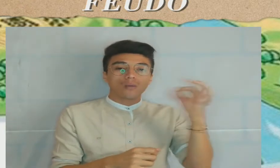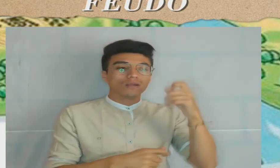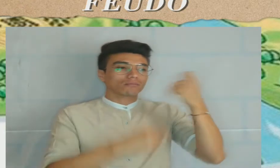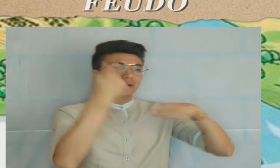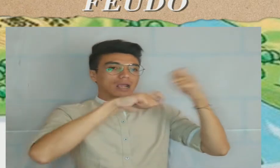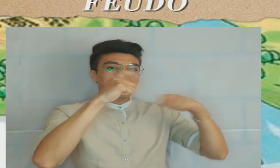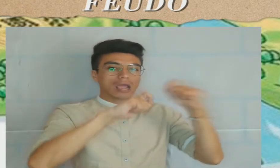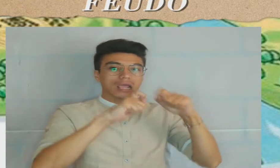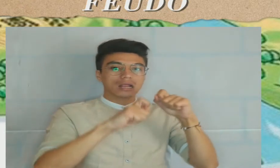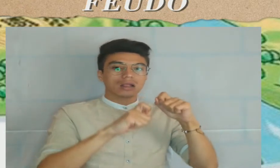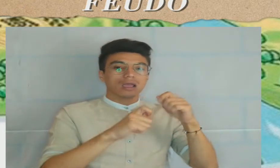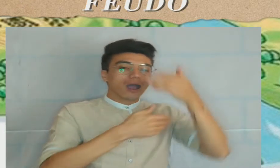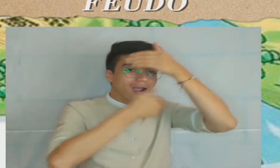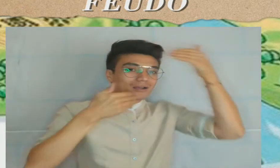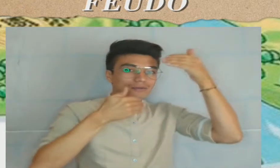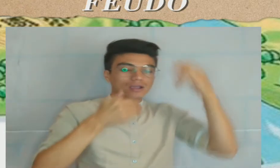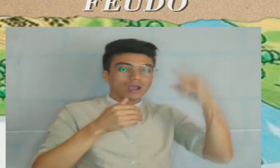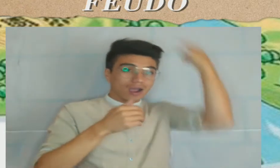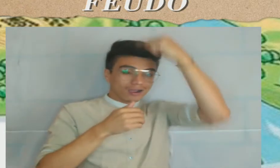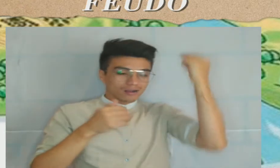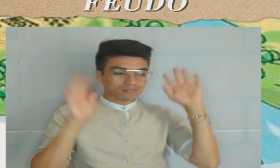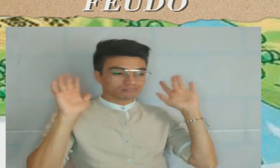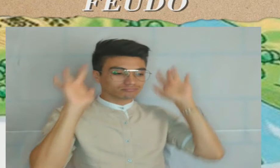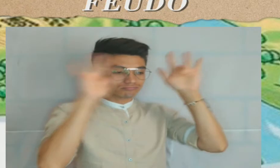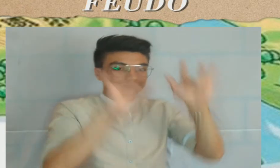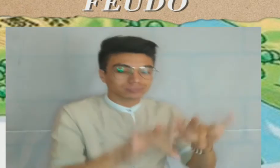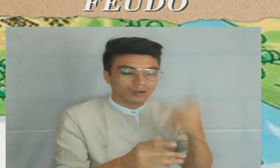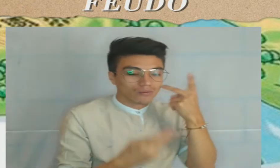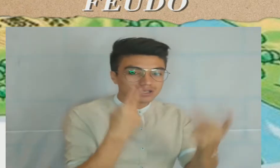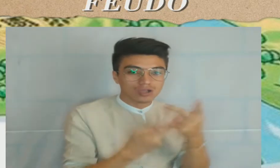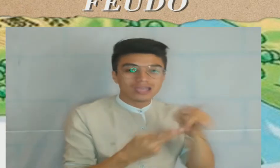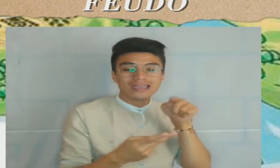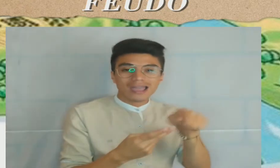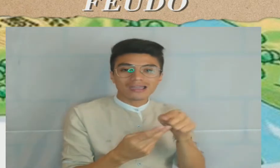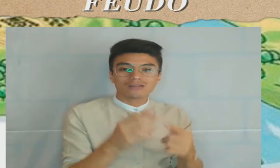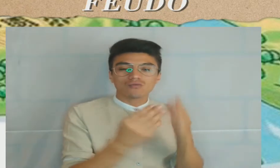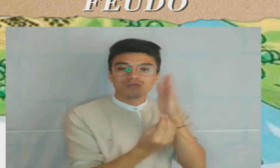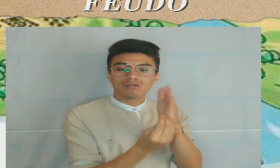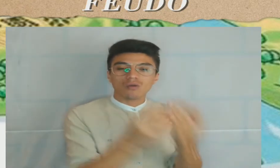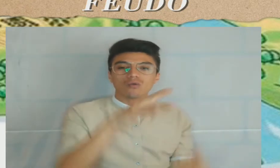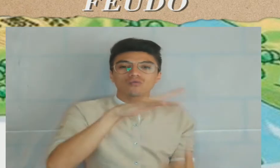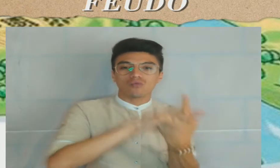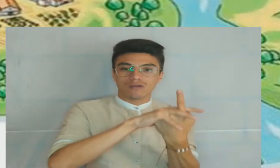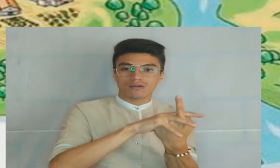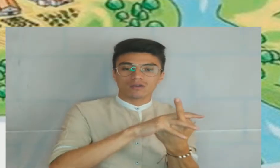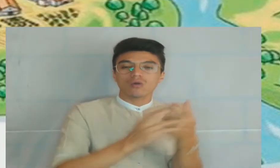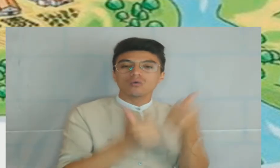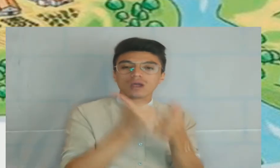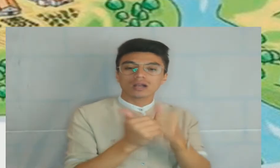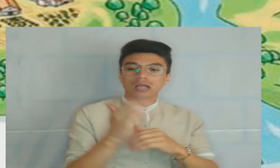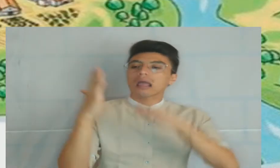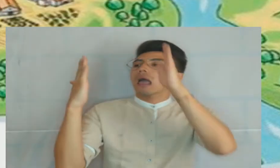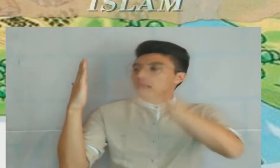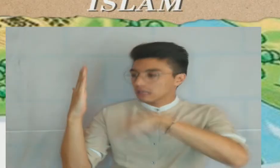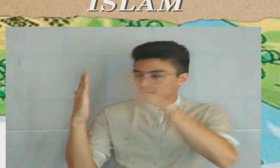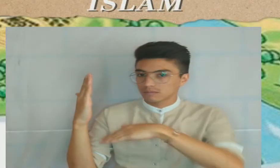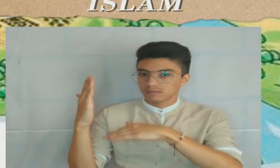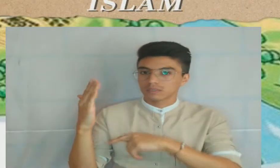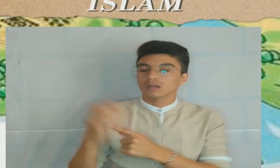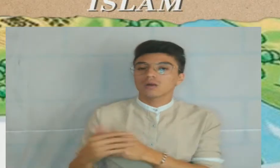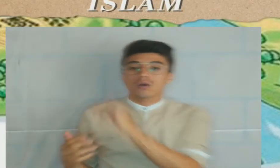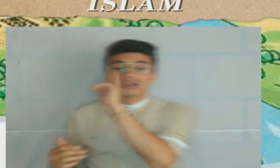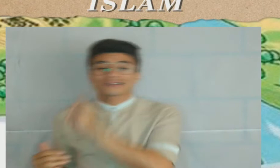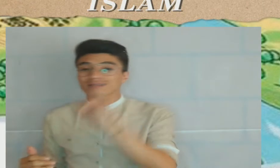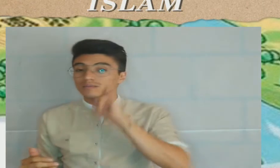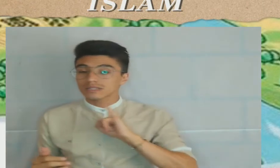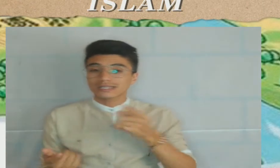Gabriel y de aquel encuentro surgió la religión que revolucionó la Edad Media, el Islam. El Islam partía del judaísmo